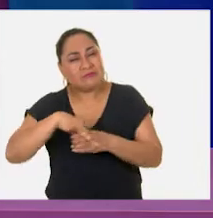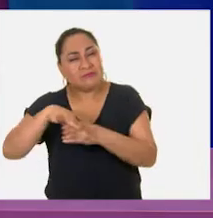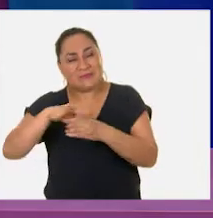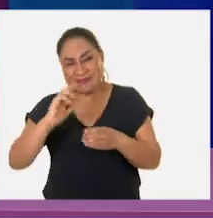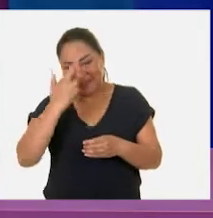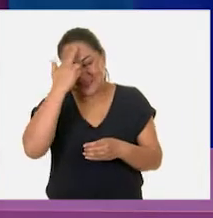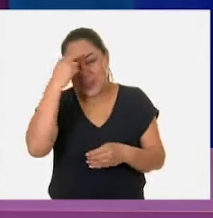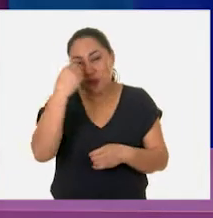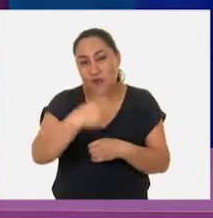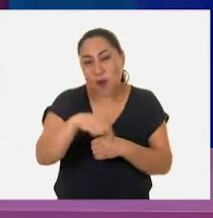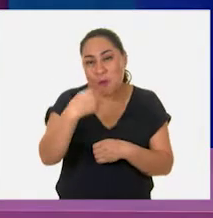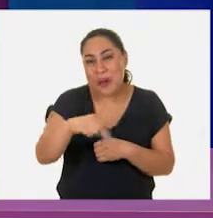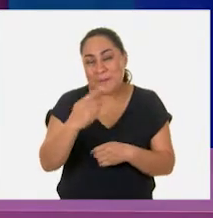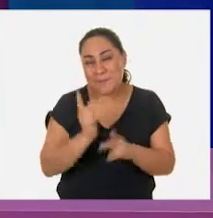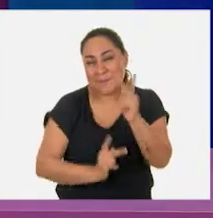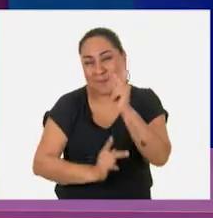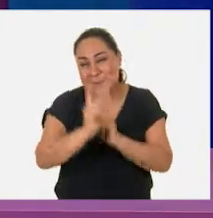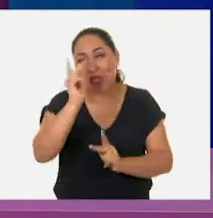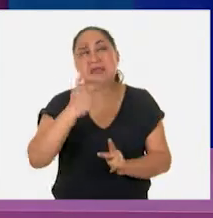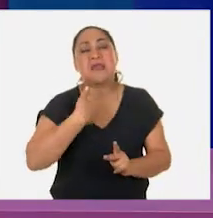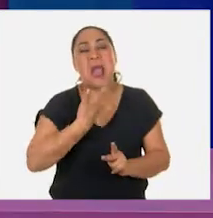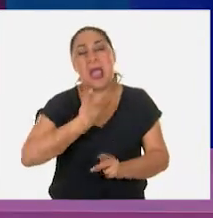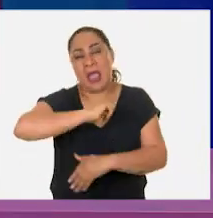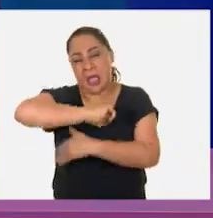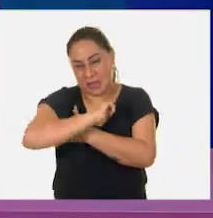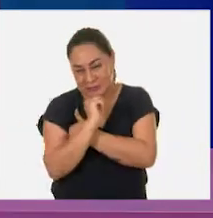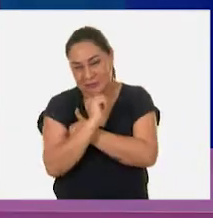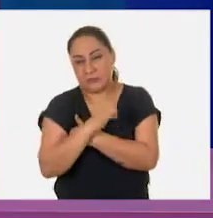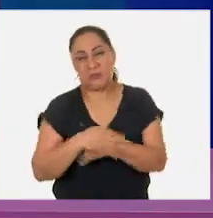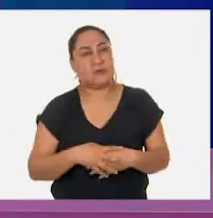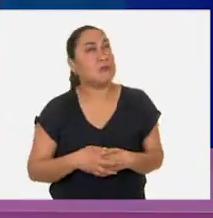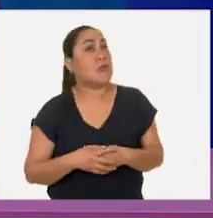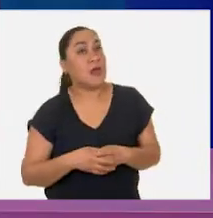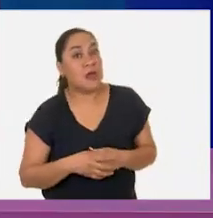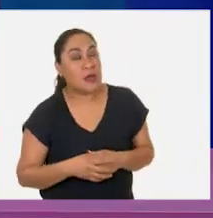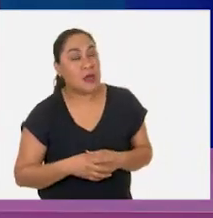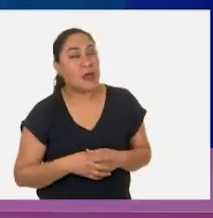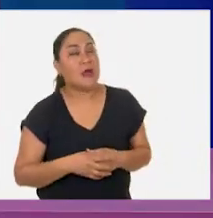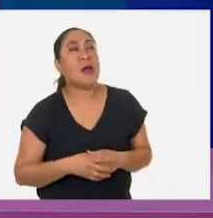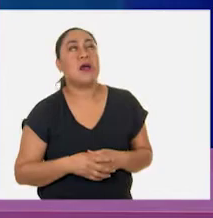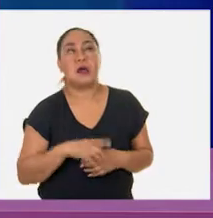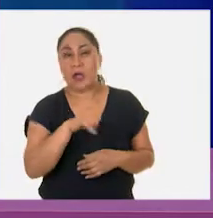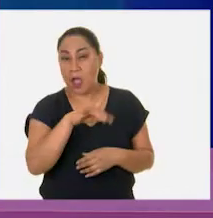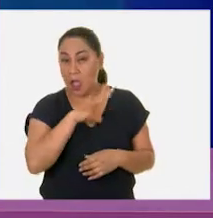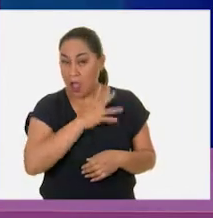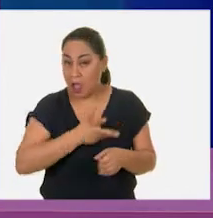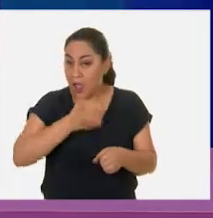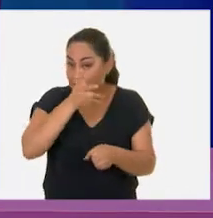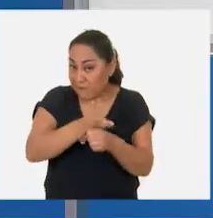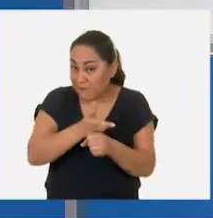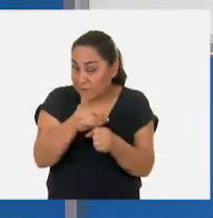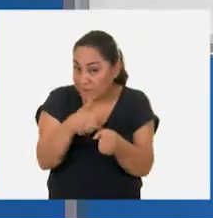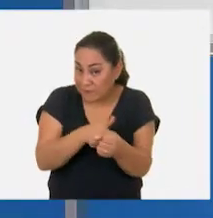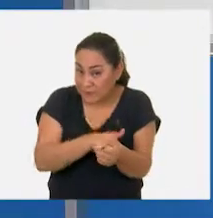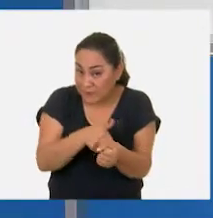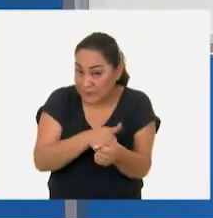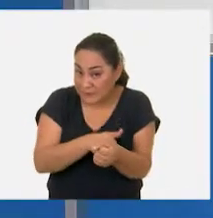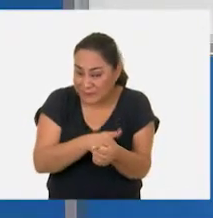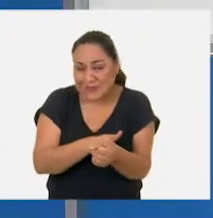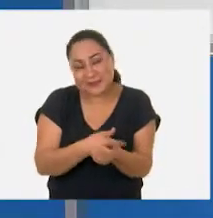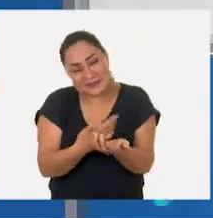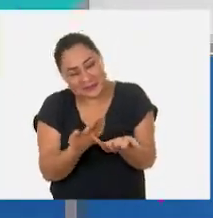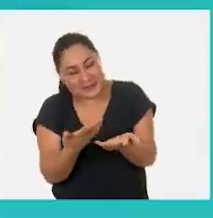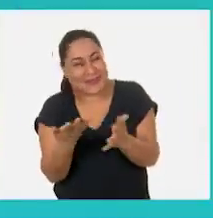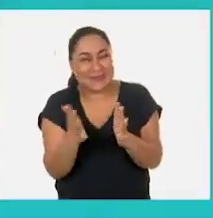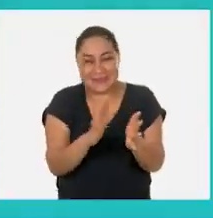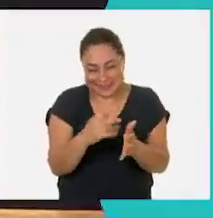verla? A ver. Maestra, ¿acaso nos tenía una cámara oculta? Casi. Vamos a